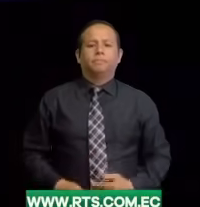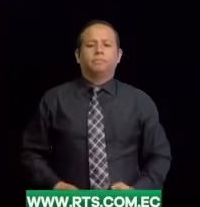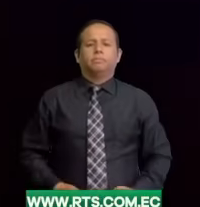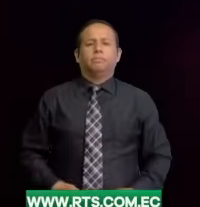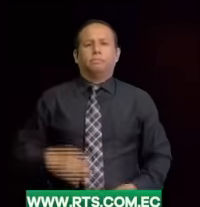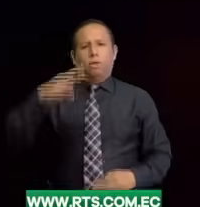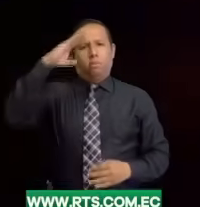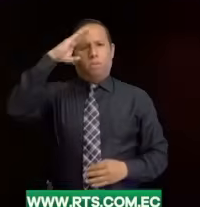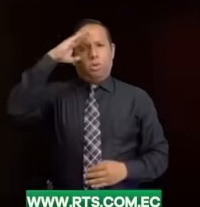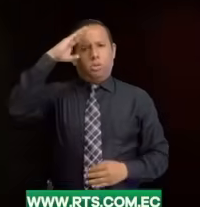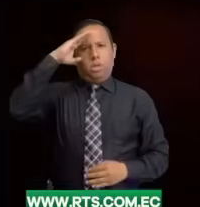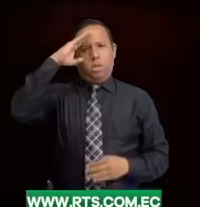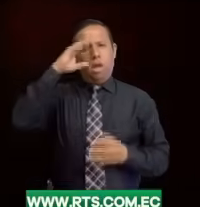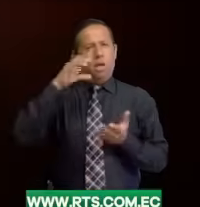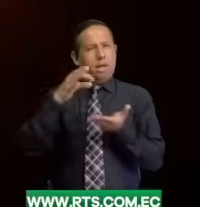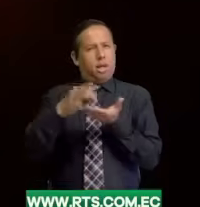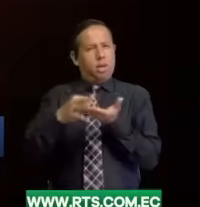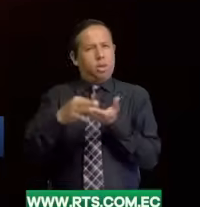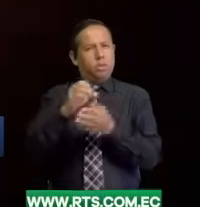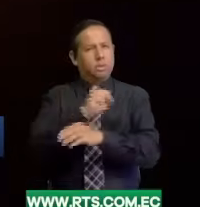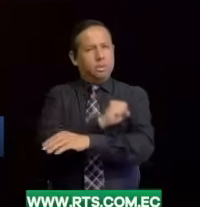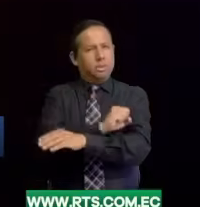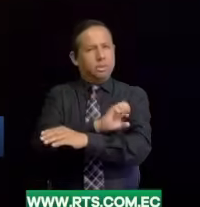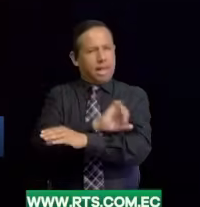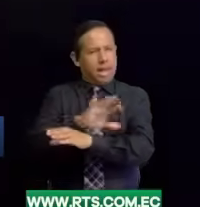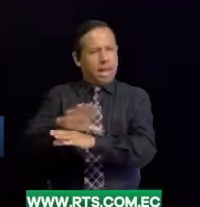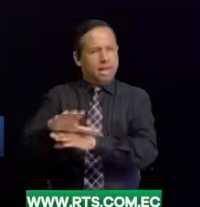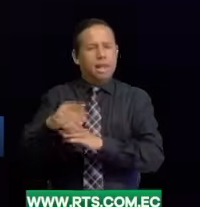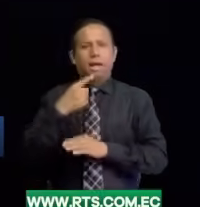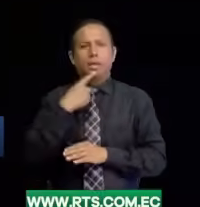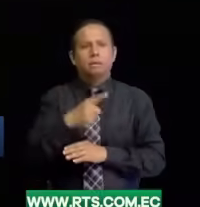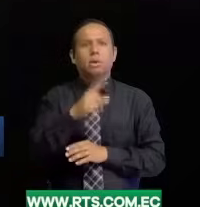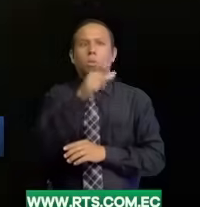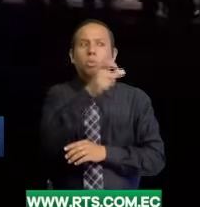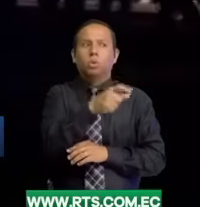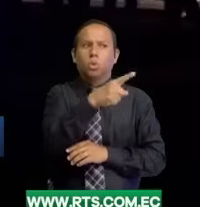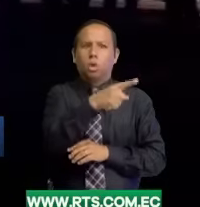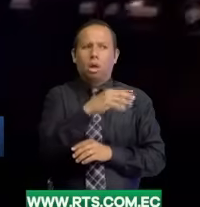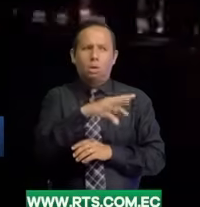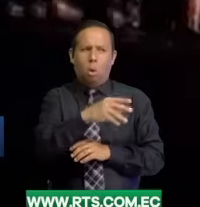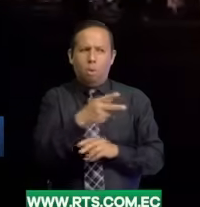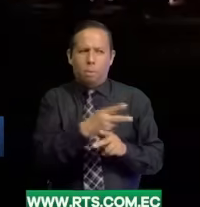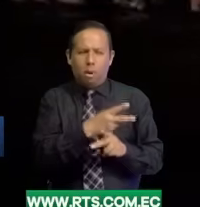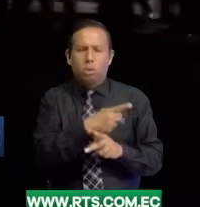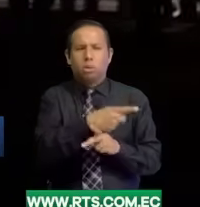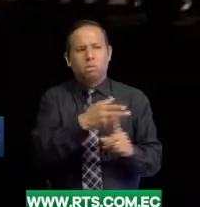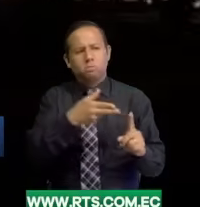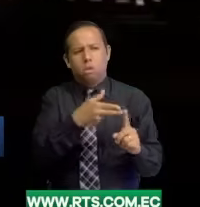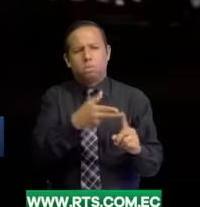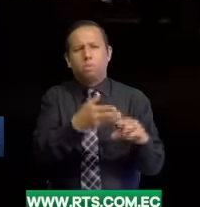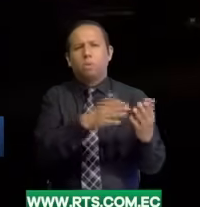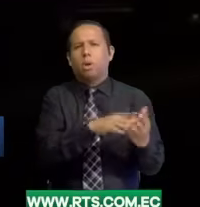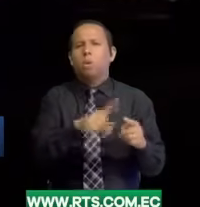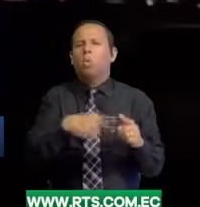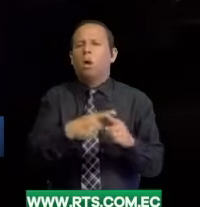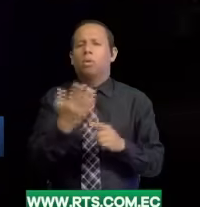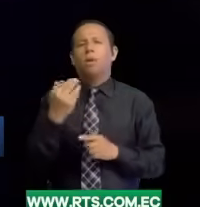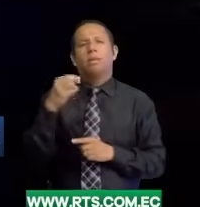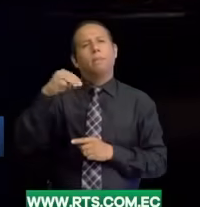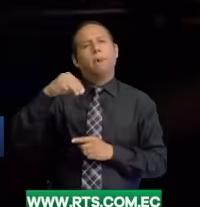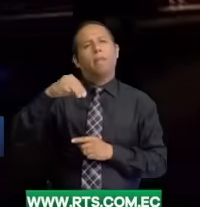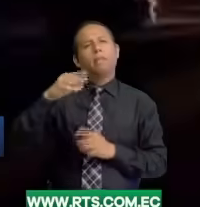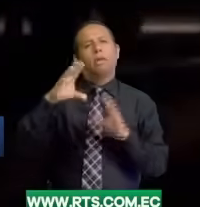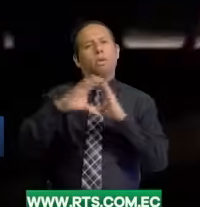La policía, acantonada en Santa Elena, abatió a un presunto delincuente. El hecho ocurrió la noche del martes, cuando varios sujetos